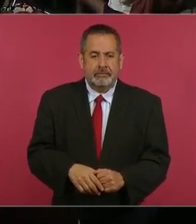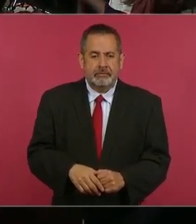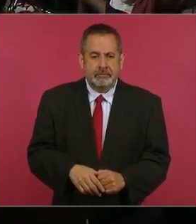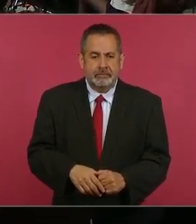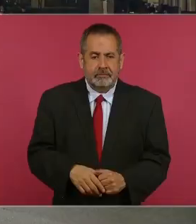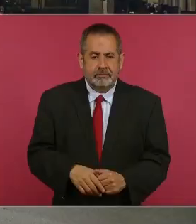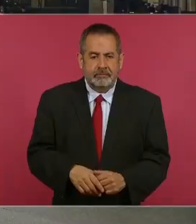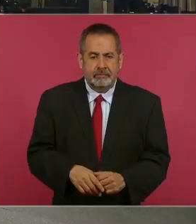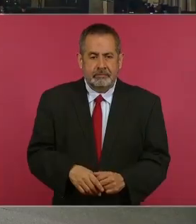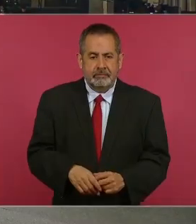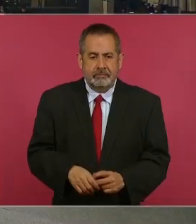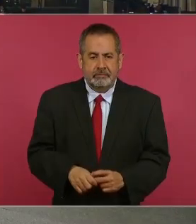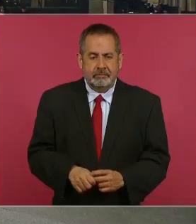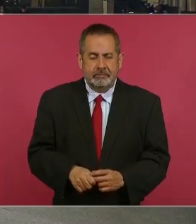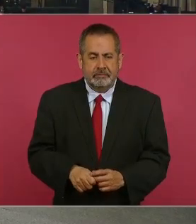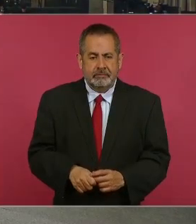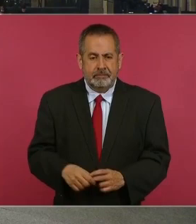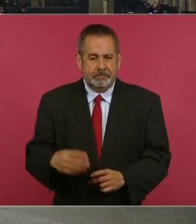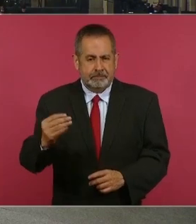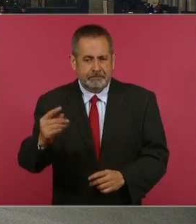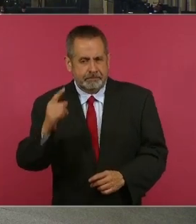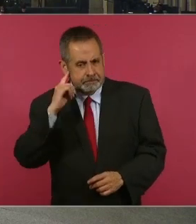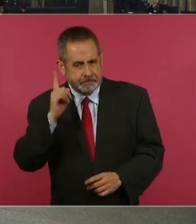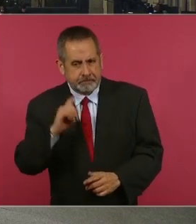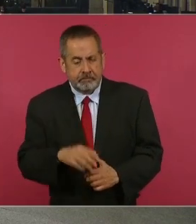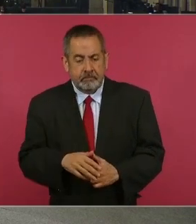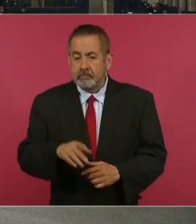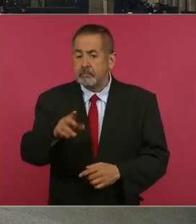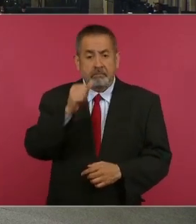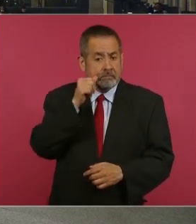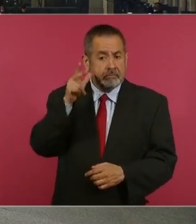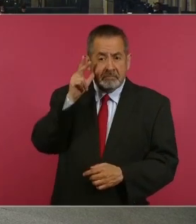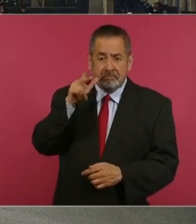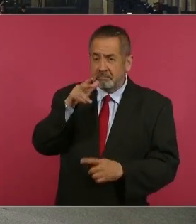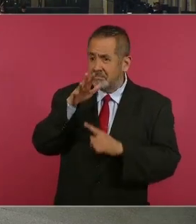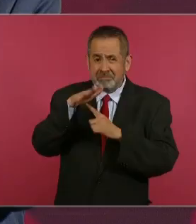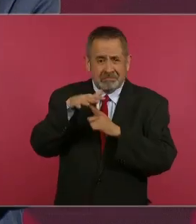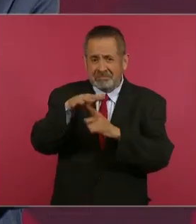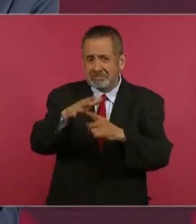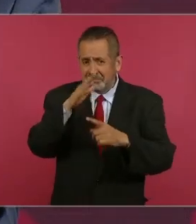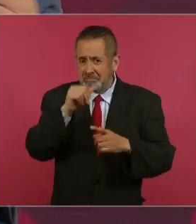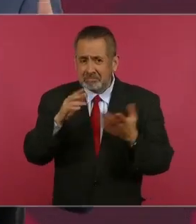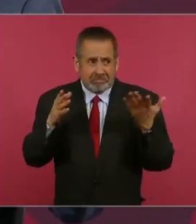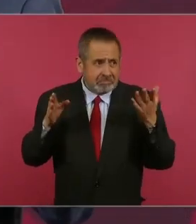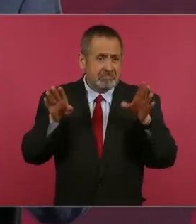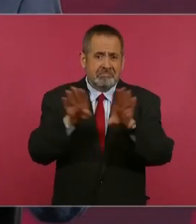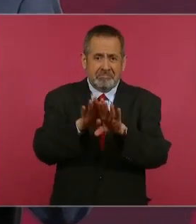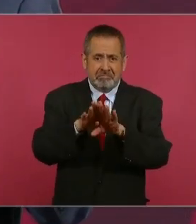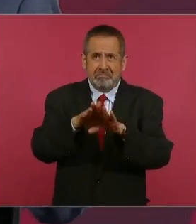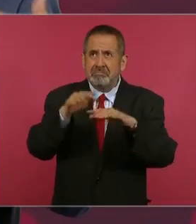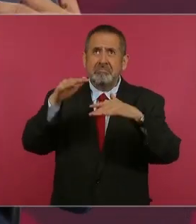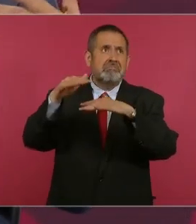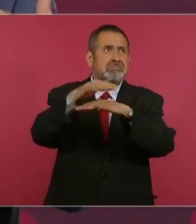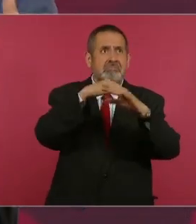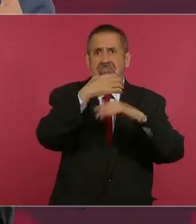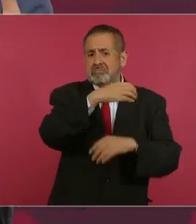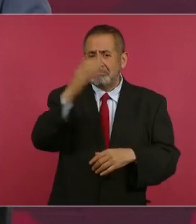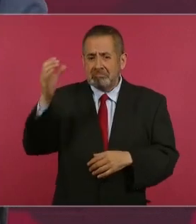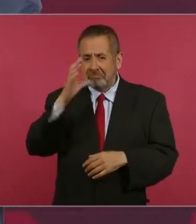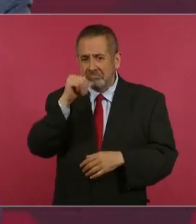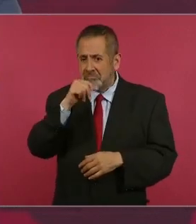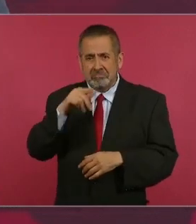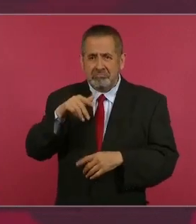No tomó un helicóptero y. Sí, no se podía. Estaba cerrado el espacio. O sea, sí,